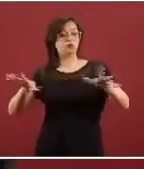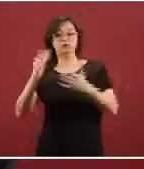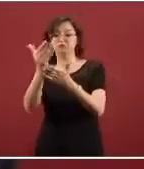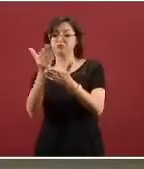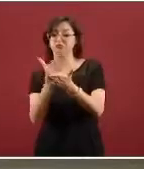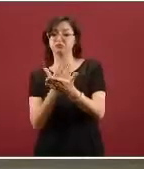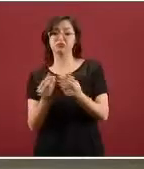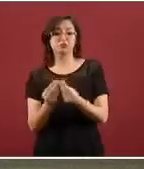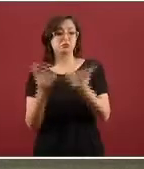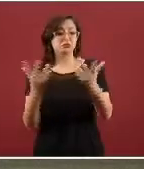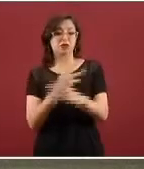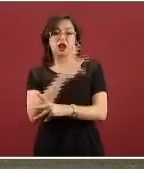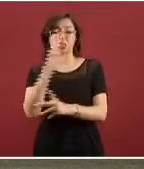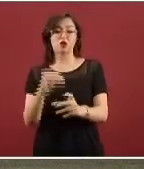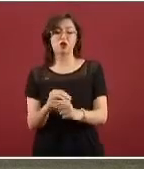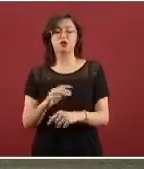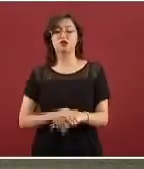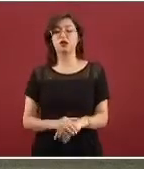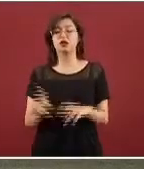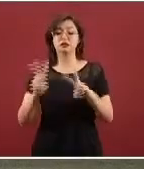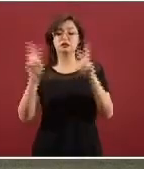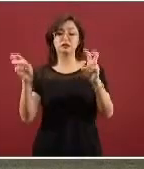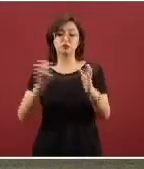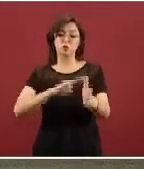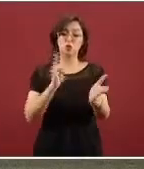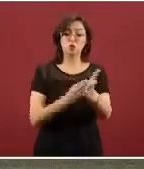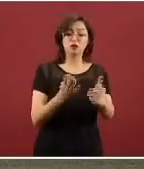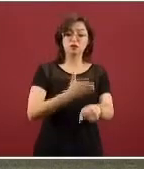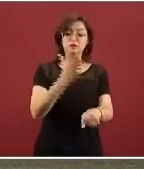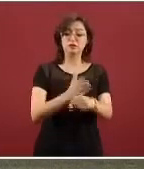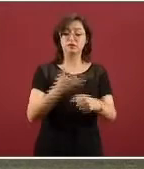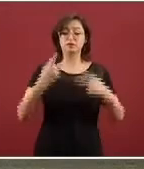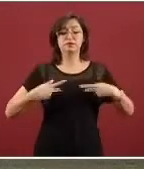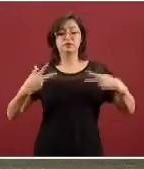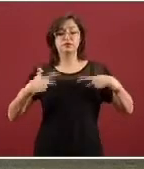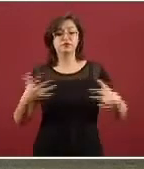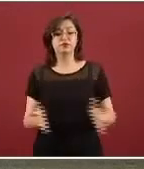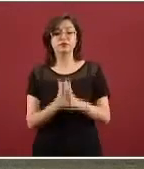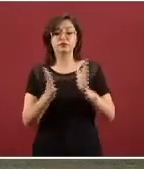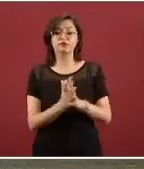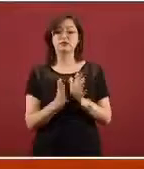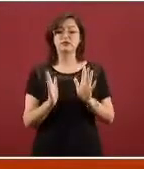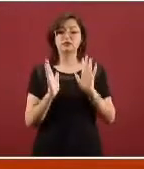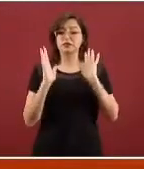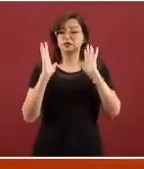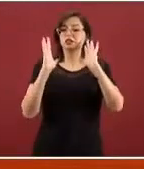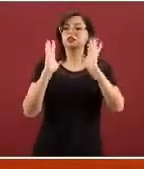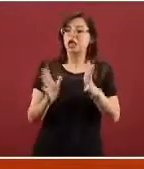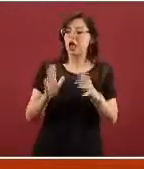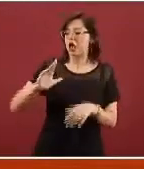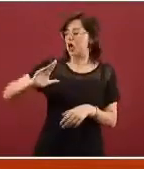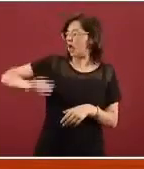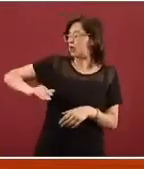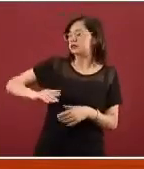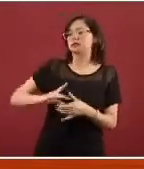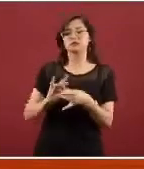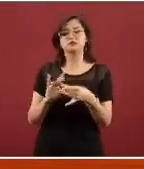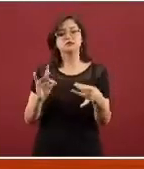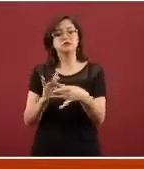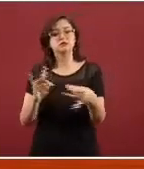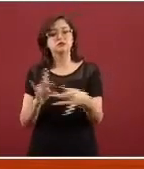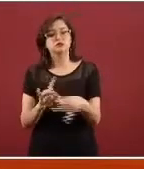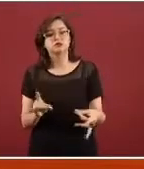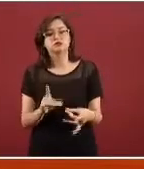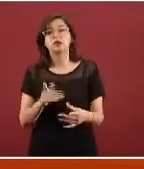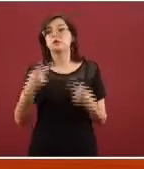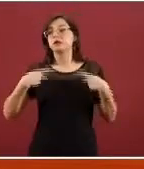todo esto. Sobre el tema de las sanciones y la participación social, como ha dicho el canciller Marcelo Ebrard, apelamos